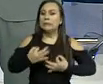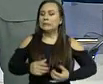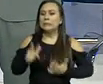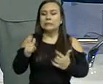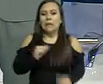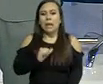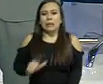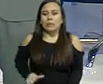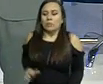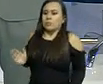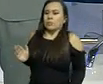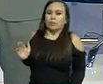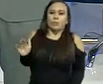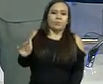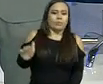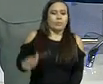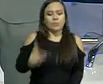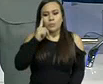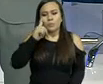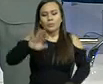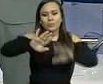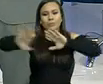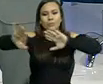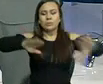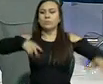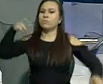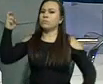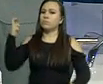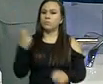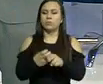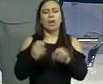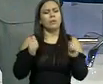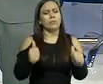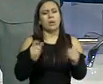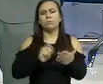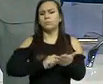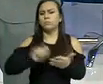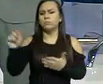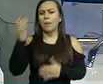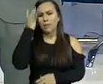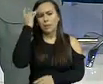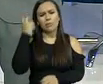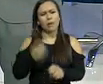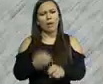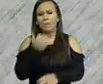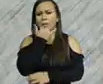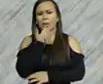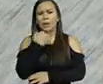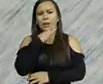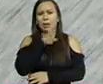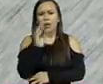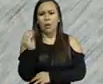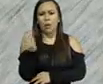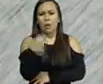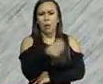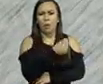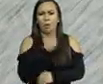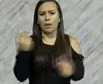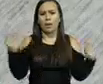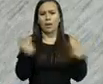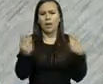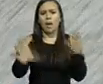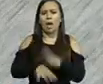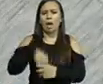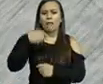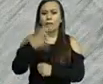en estos casos y se tomaron medidas disciplinares enhorabuena veamos la nombre según la